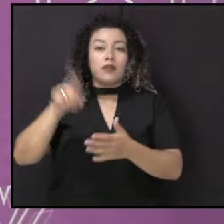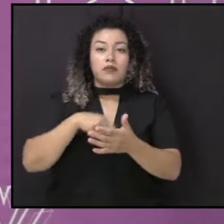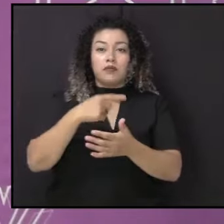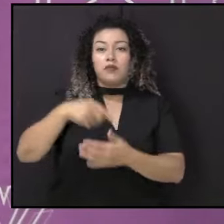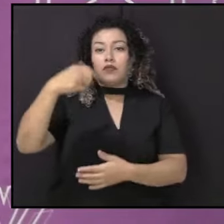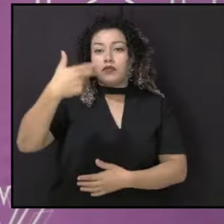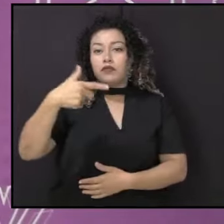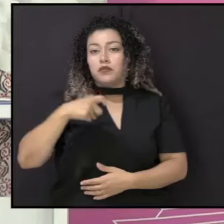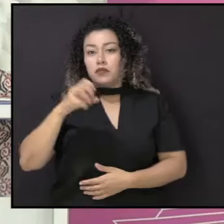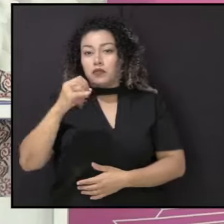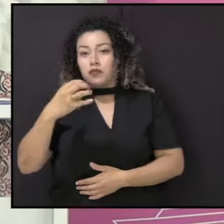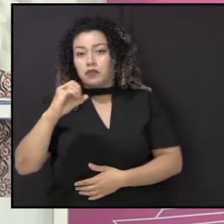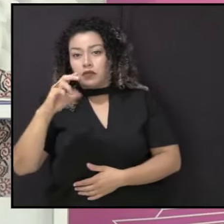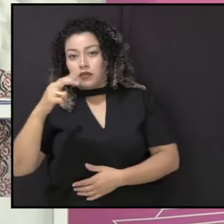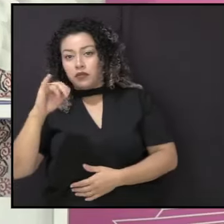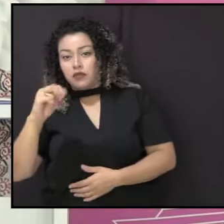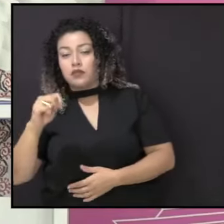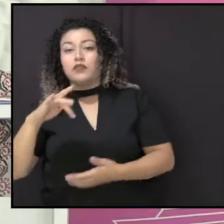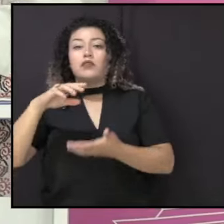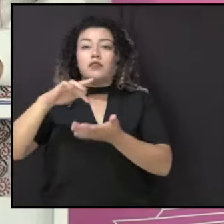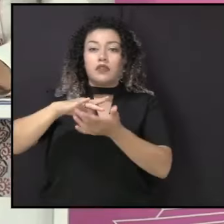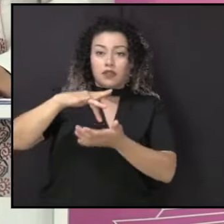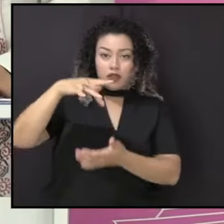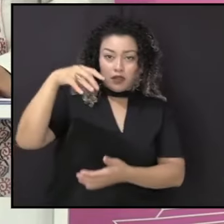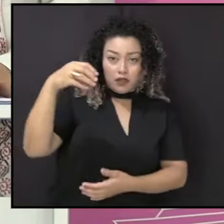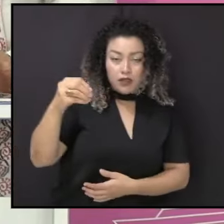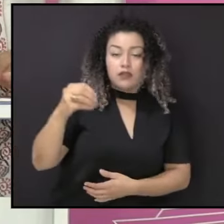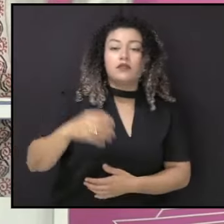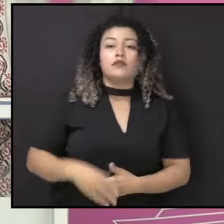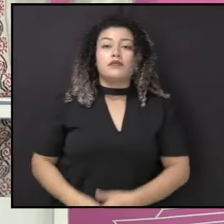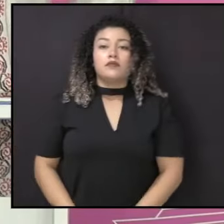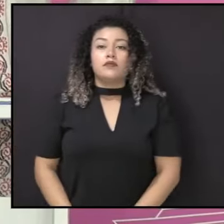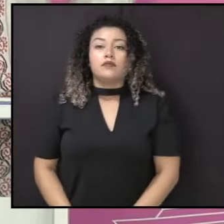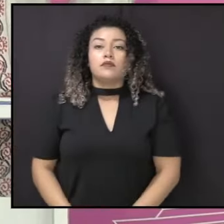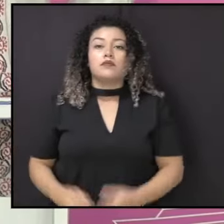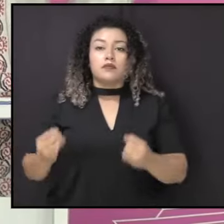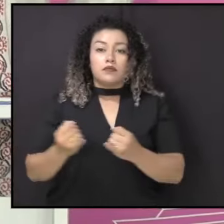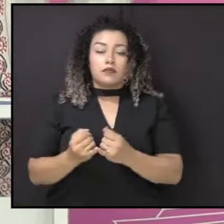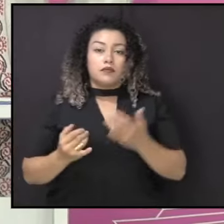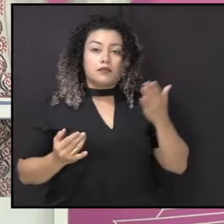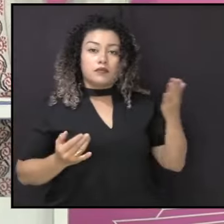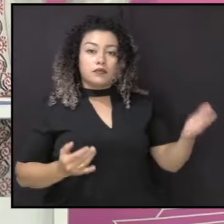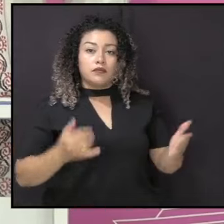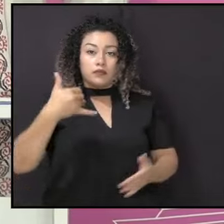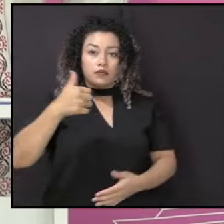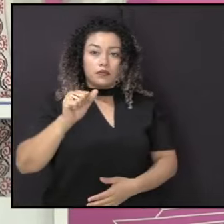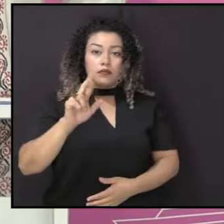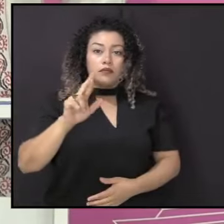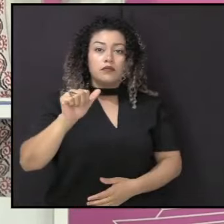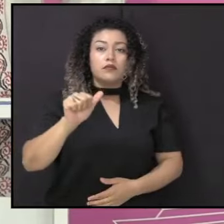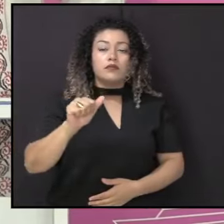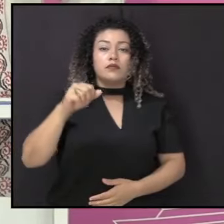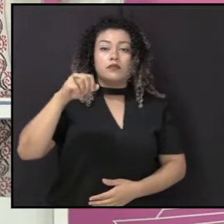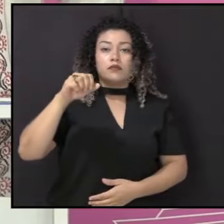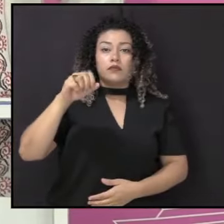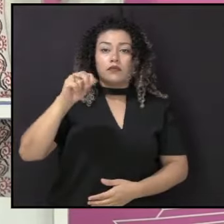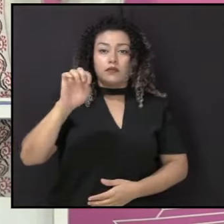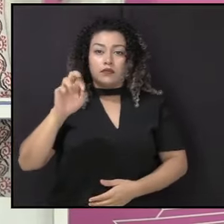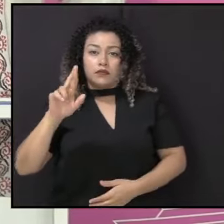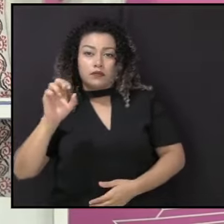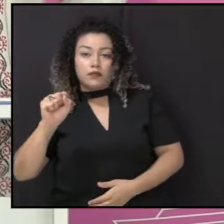Arbezú. Gracias, candidata. En un minuto de este mensaje final es el turno de la candidata Yara Teresa Villalpando de Fuerza